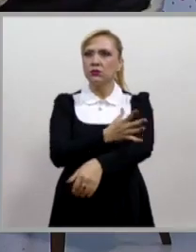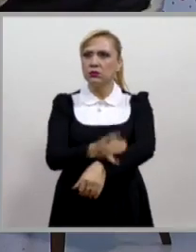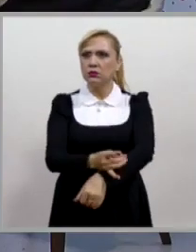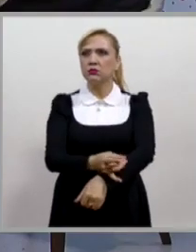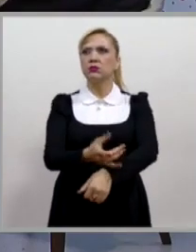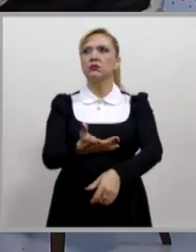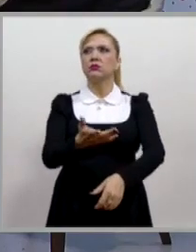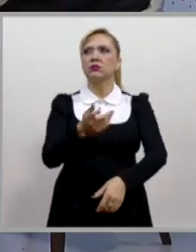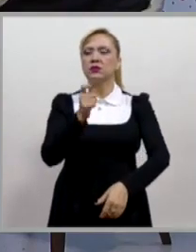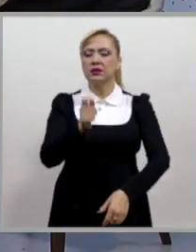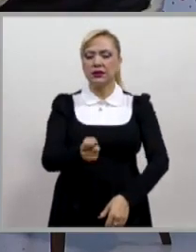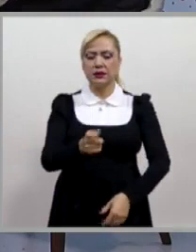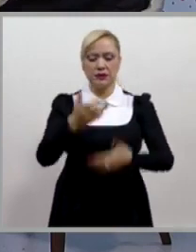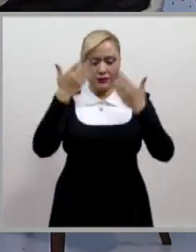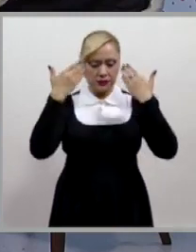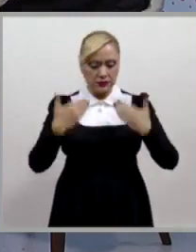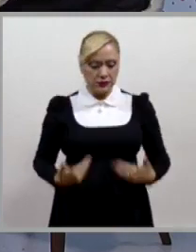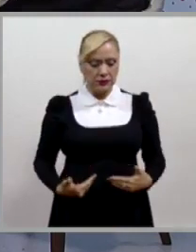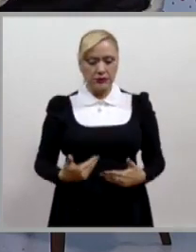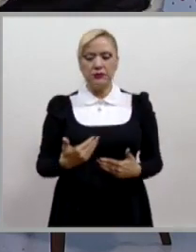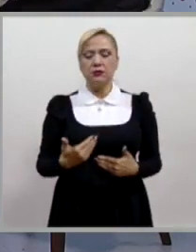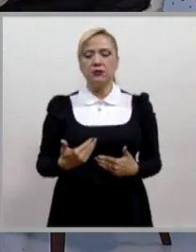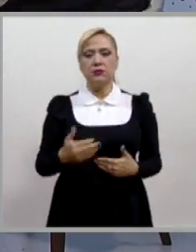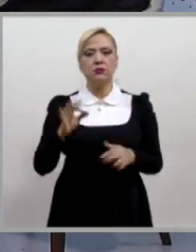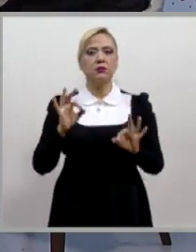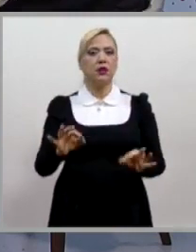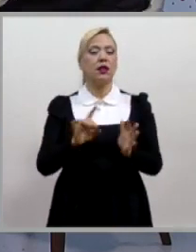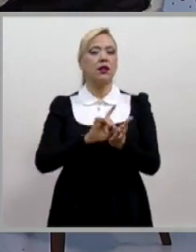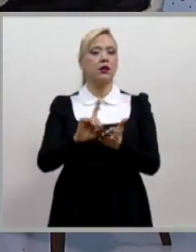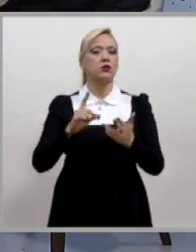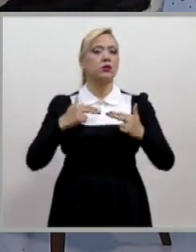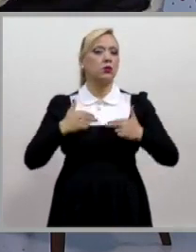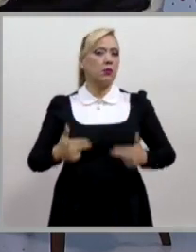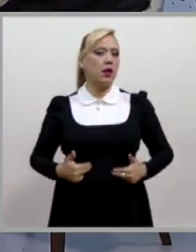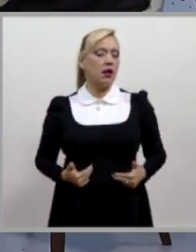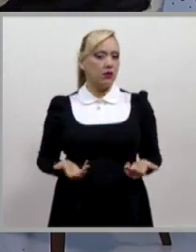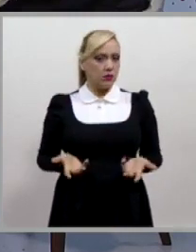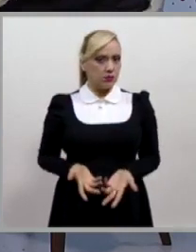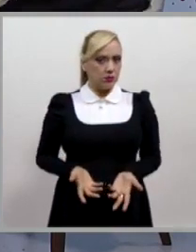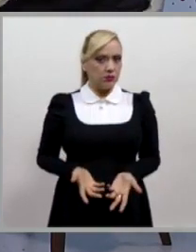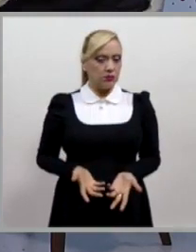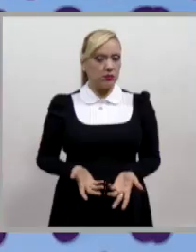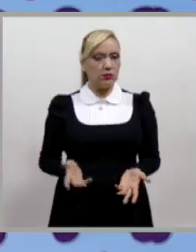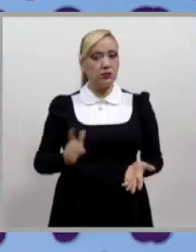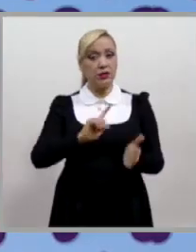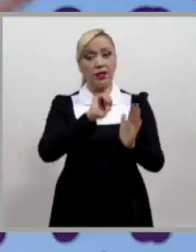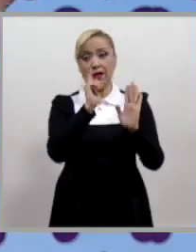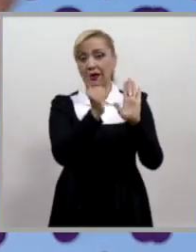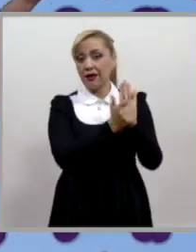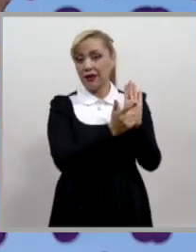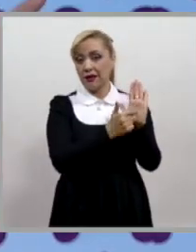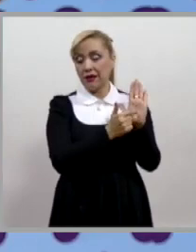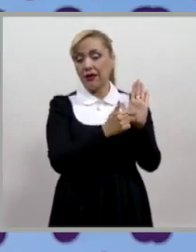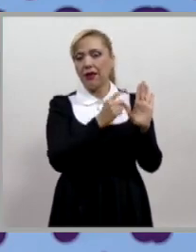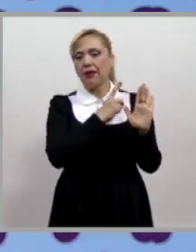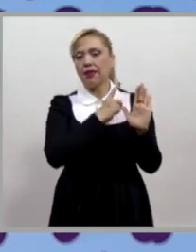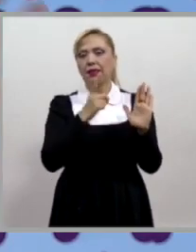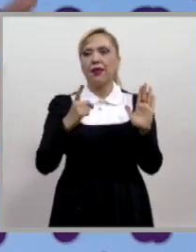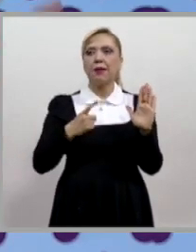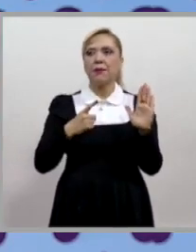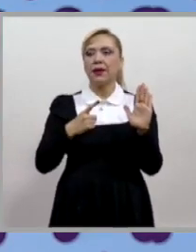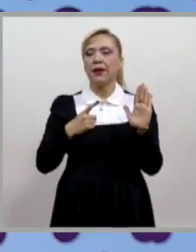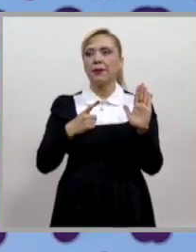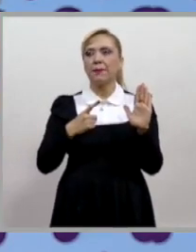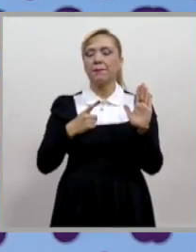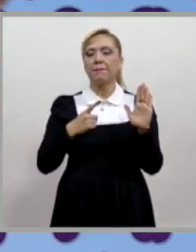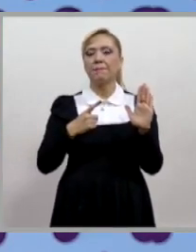los derechos humanos, ¿no? Y ¿por qué? Porque efectivamente creo que el tema de justicia tiene que ser impulsado desde a partir